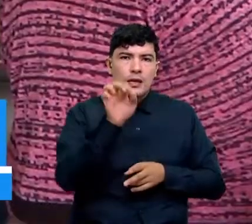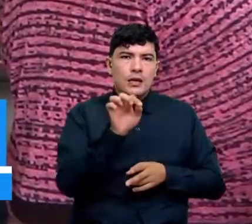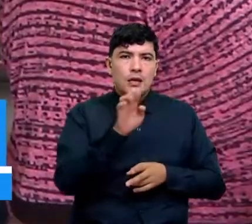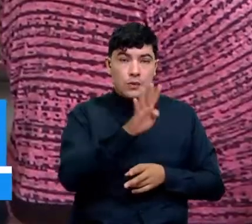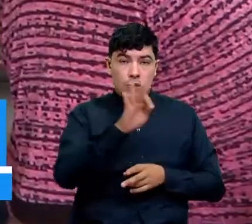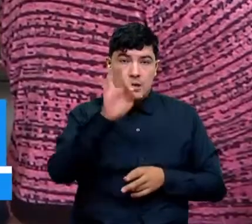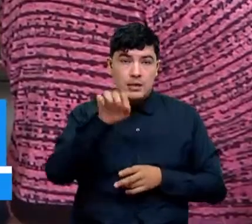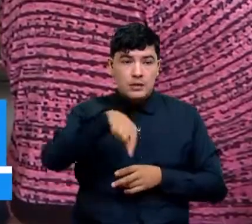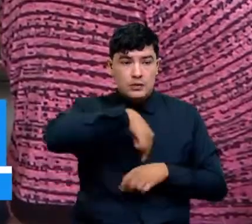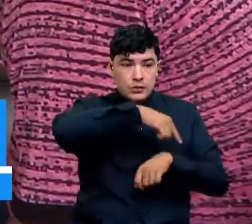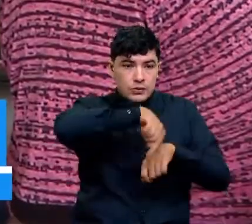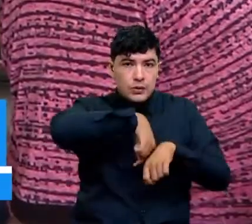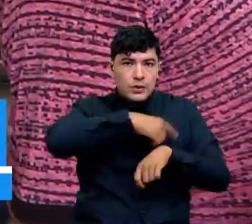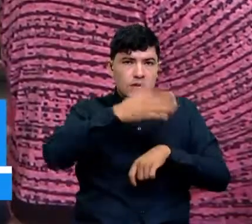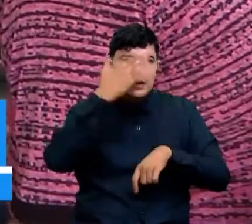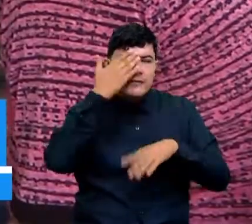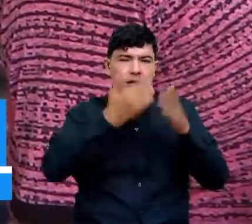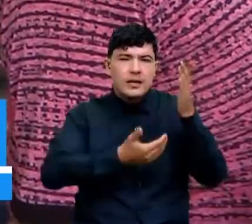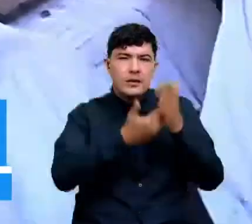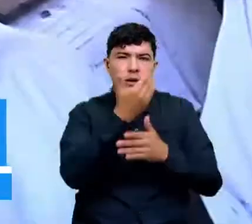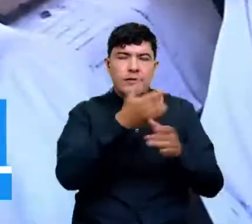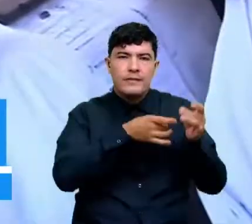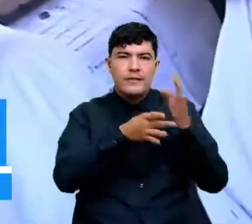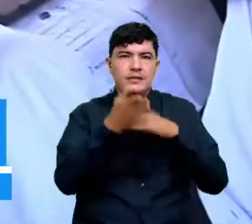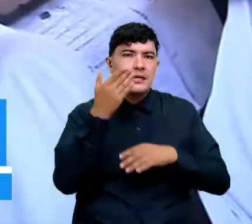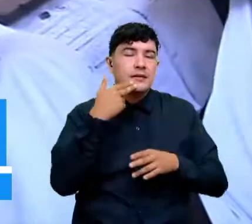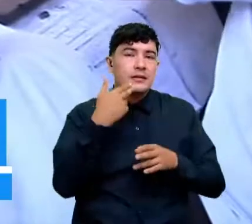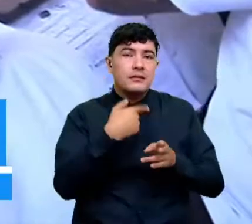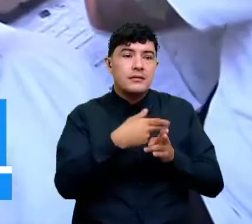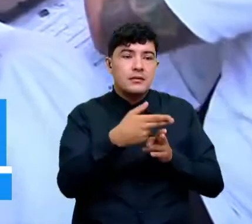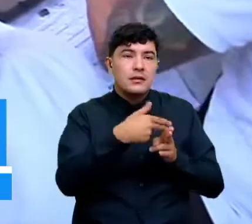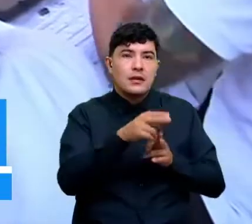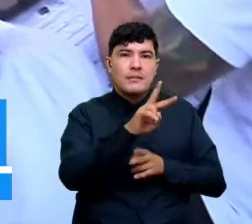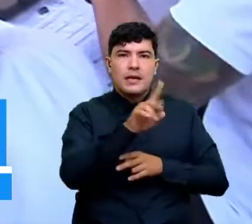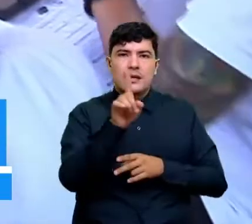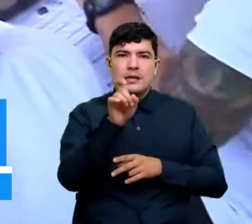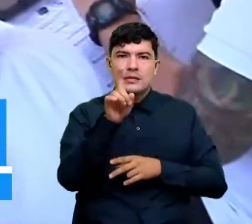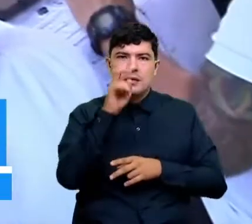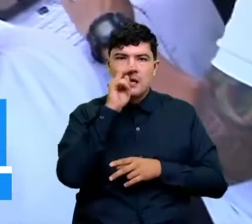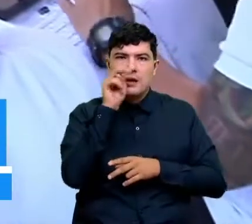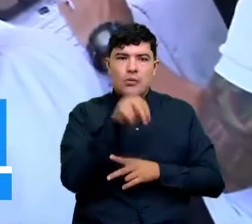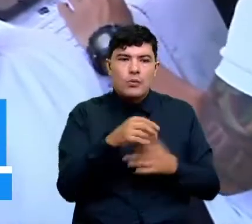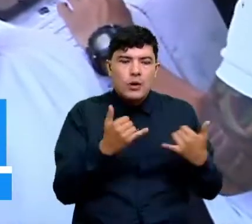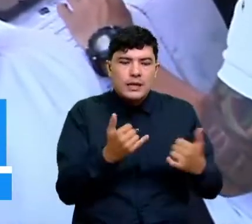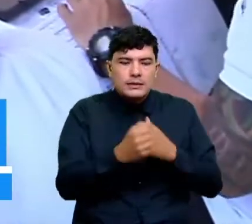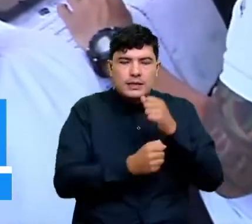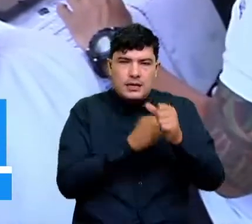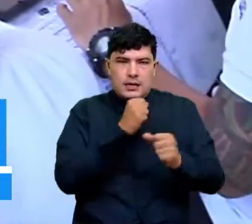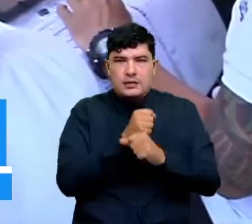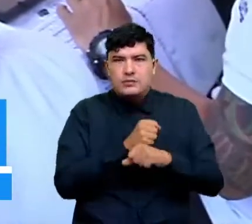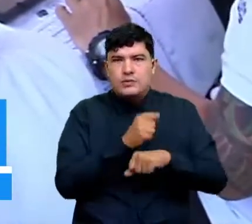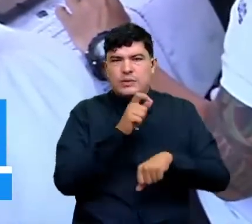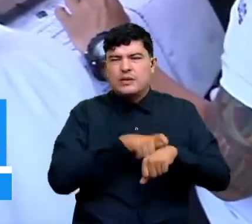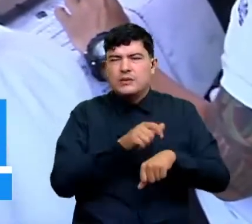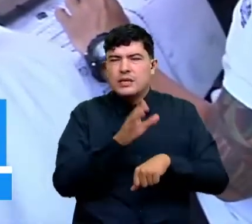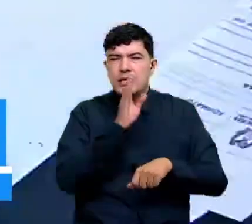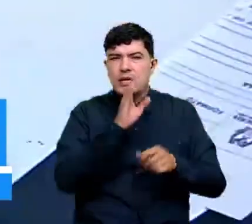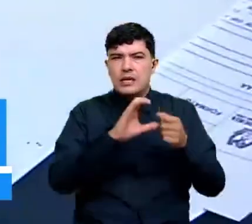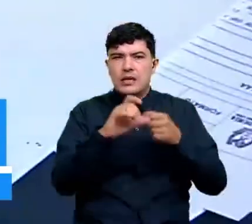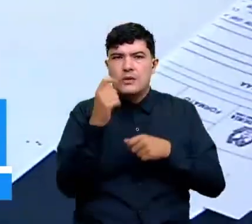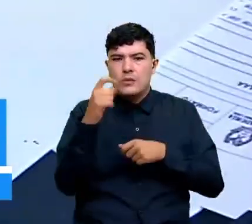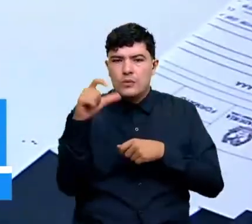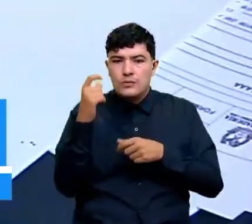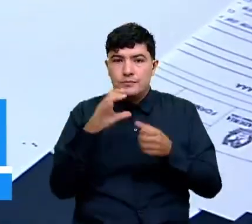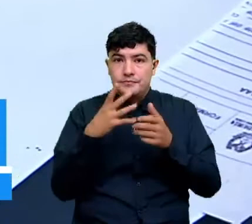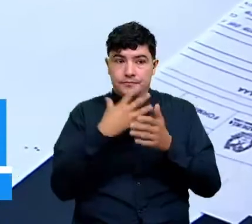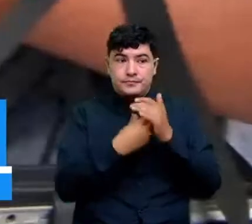determinar cuál sería la nueva fecha. Pues el 26 de junio de este año sería el momento en el que los cucuteños saldrán a las